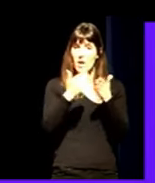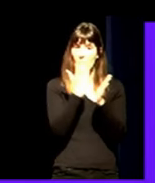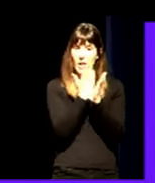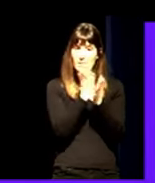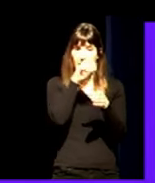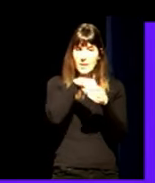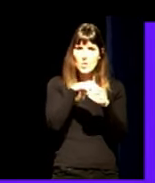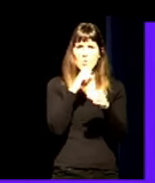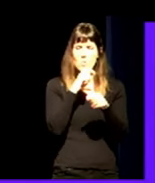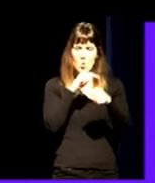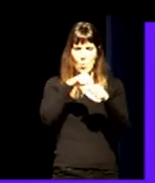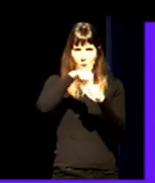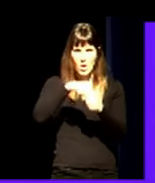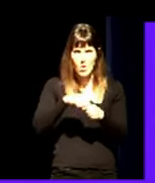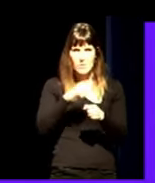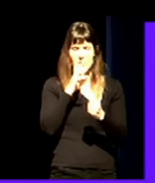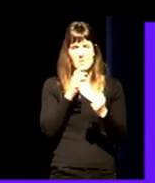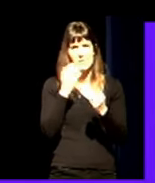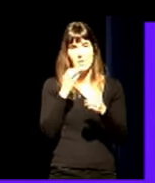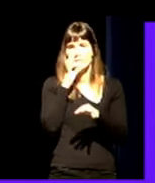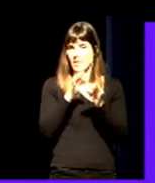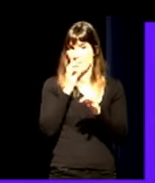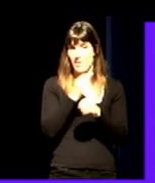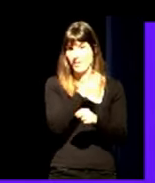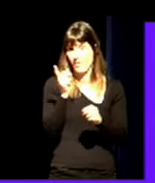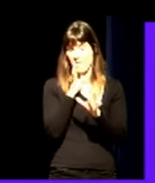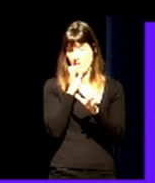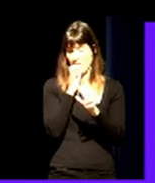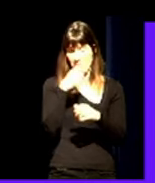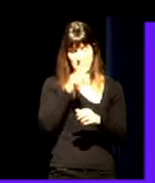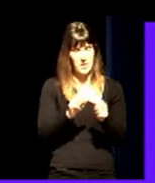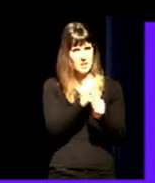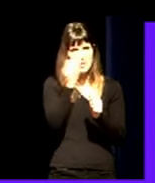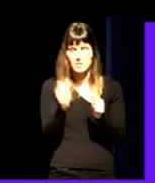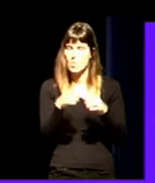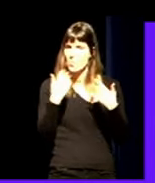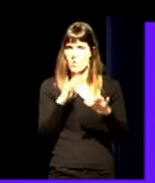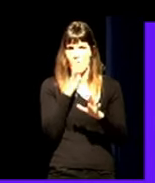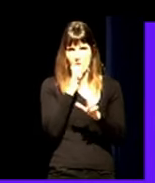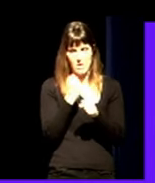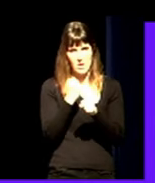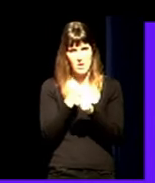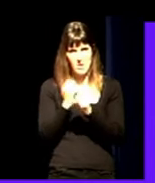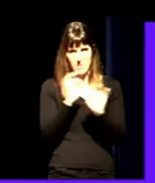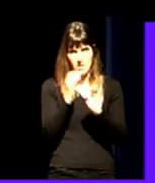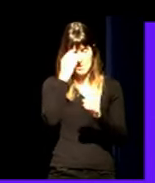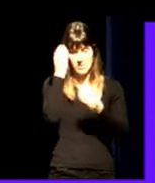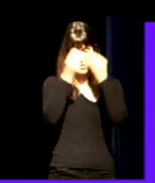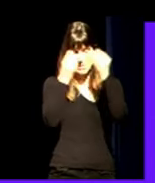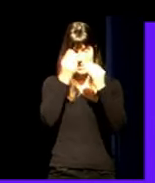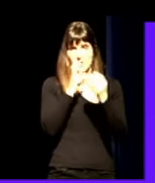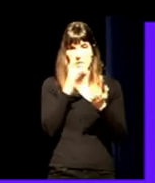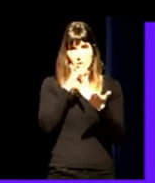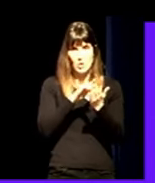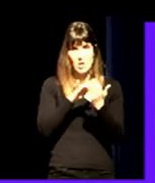está haciendo los... Por eso digo, es que septiembre es malísimo. Es un mes crucial, ¿eh? Porque cuando el ordenador está